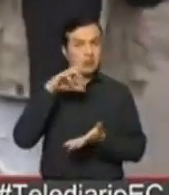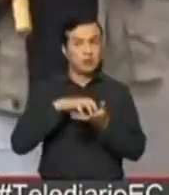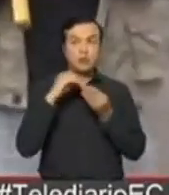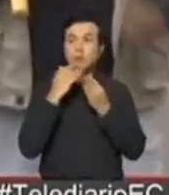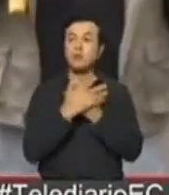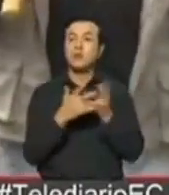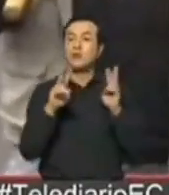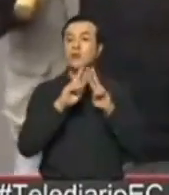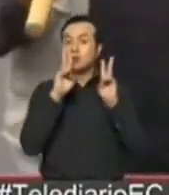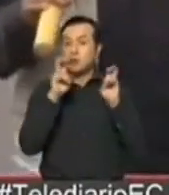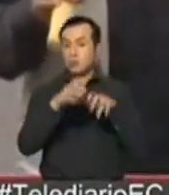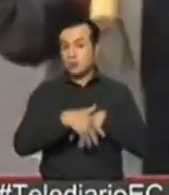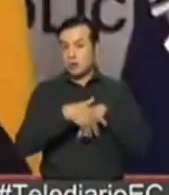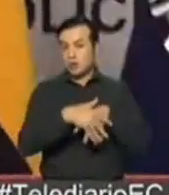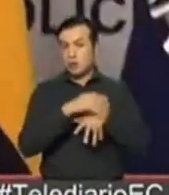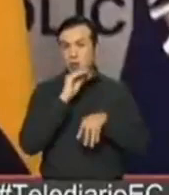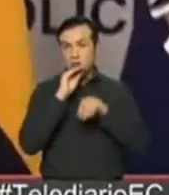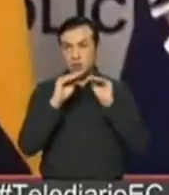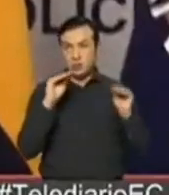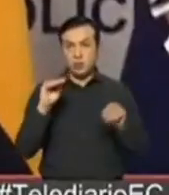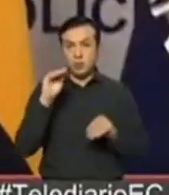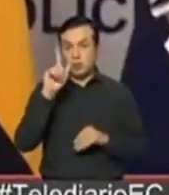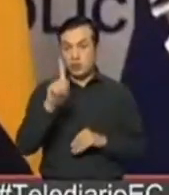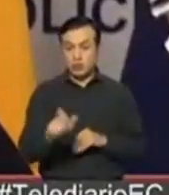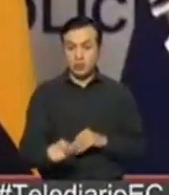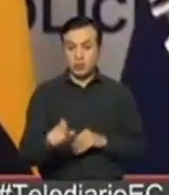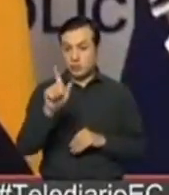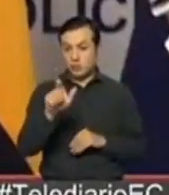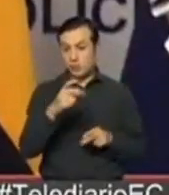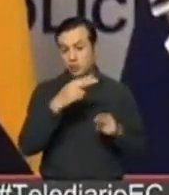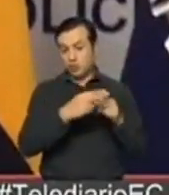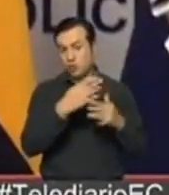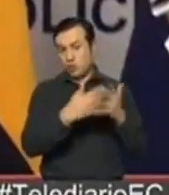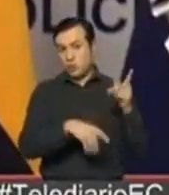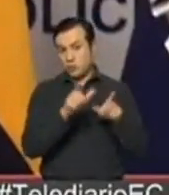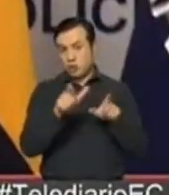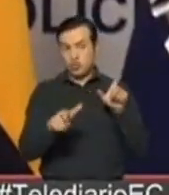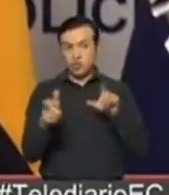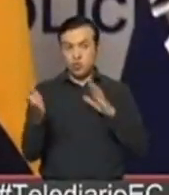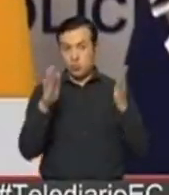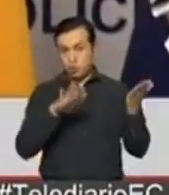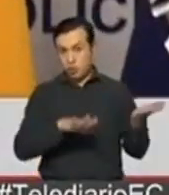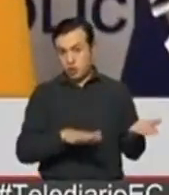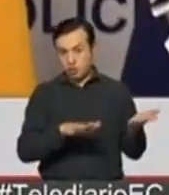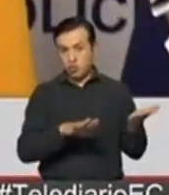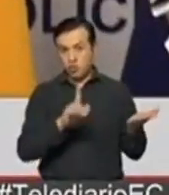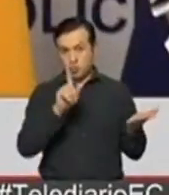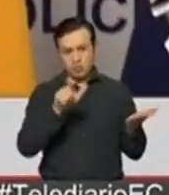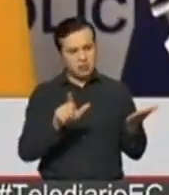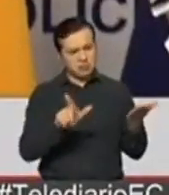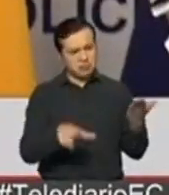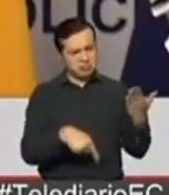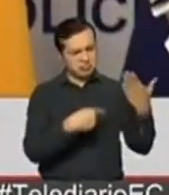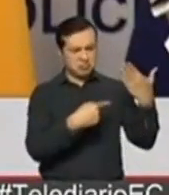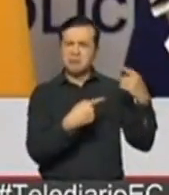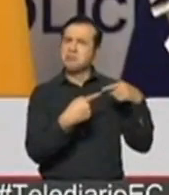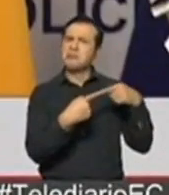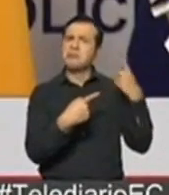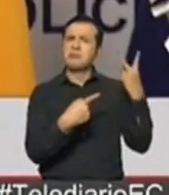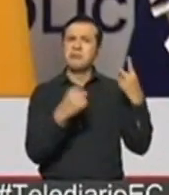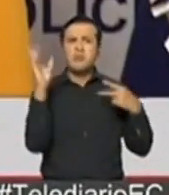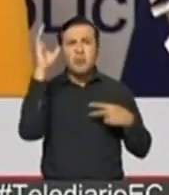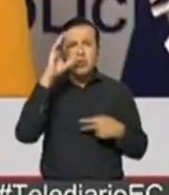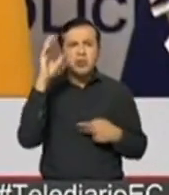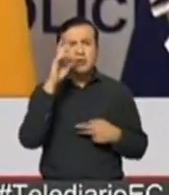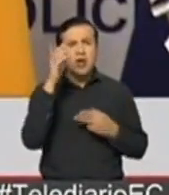las protestas de inicios de ese mes. Una persona incluida en la lista de la Defensoría del Pueblo, cuyo nombre no lo